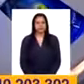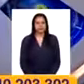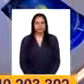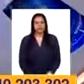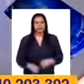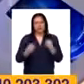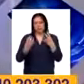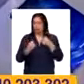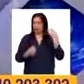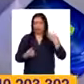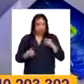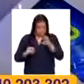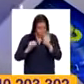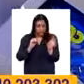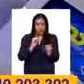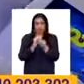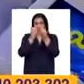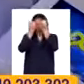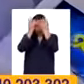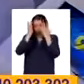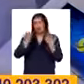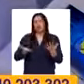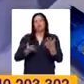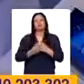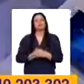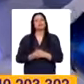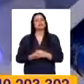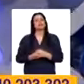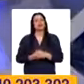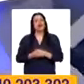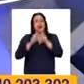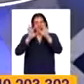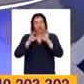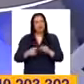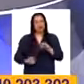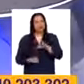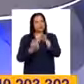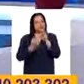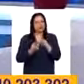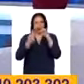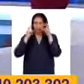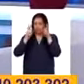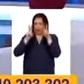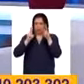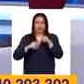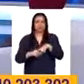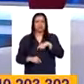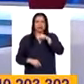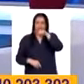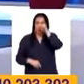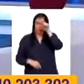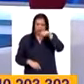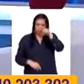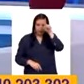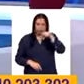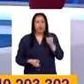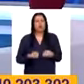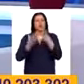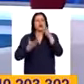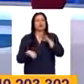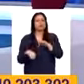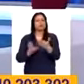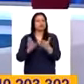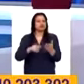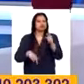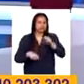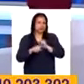Bueno, como siempre complementamos con información al informe especial. Tenemos aquí la cantidad de fallecidos por la pandemia en nuestro